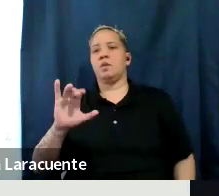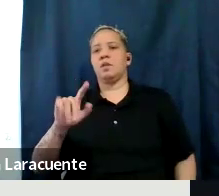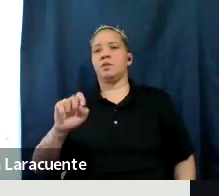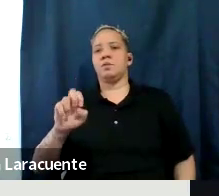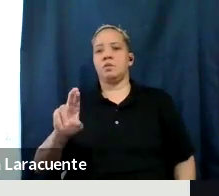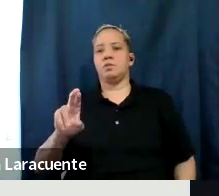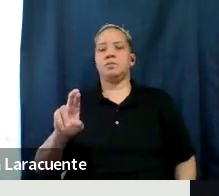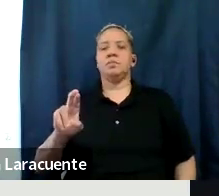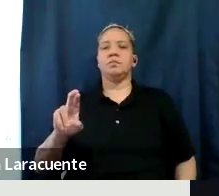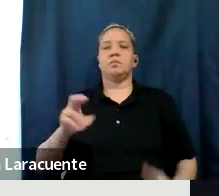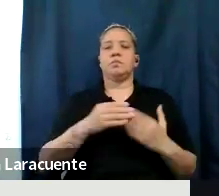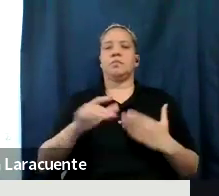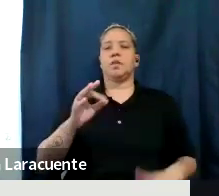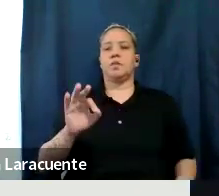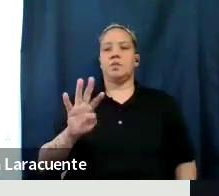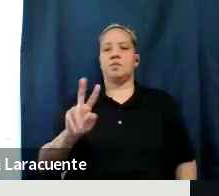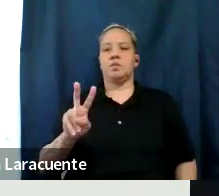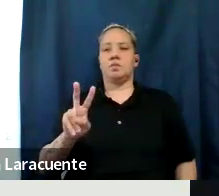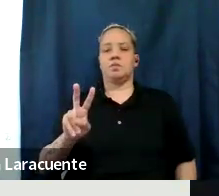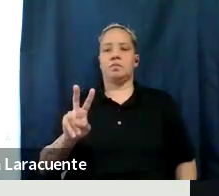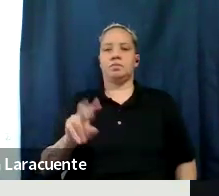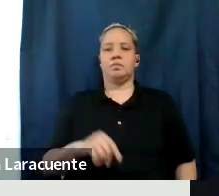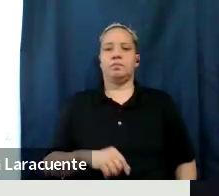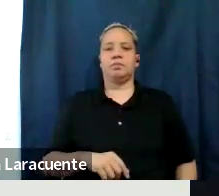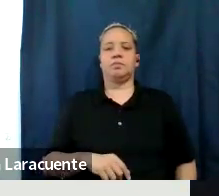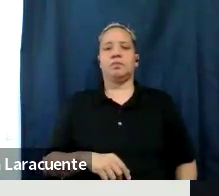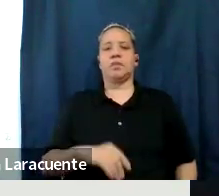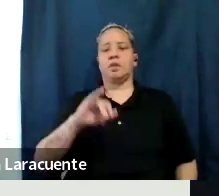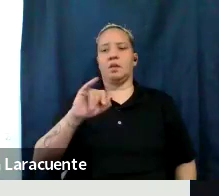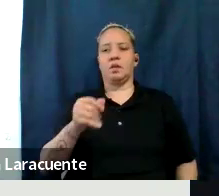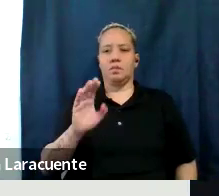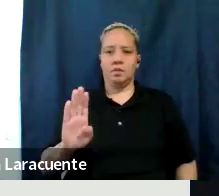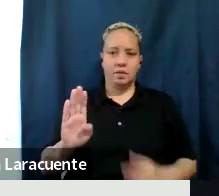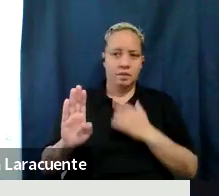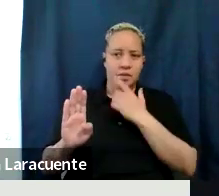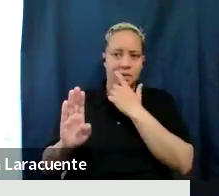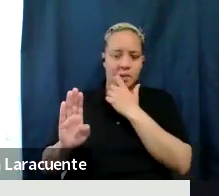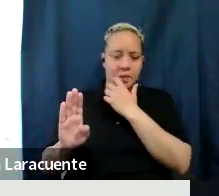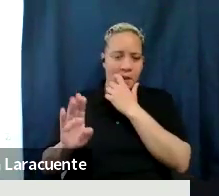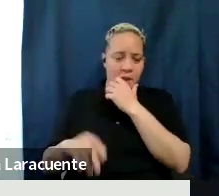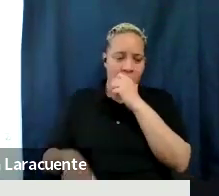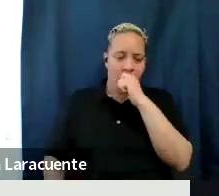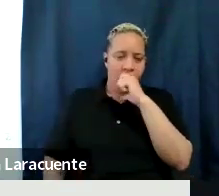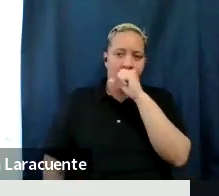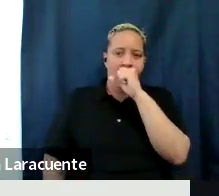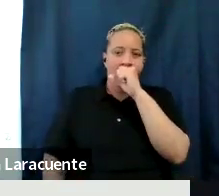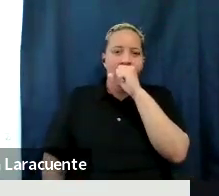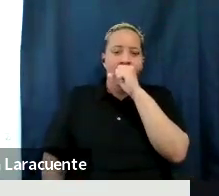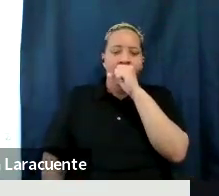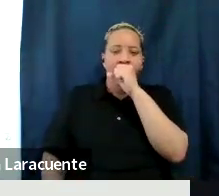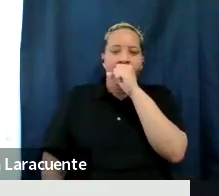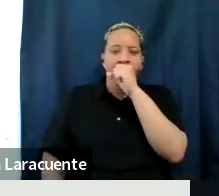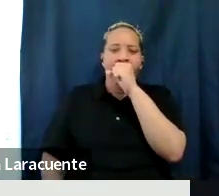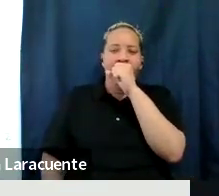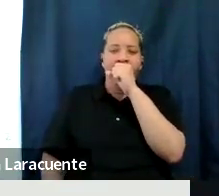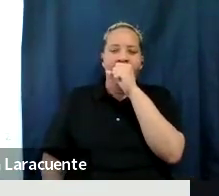de 1942. Jaime Benítez, don Jaime, como lo llaman ustedes normalmente,